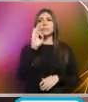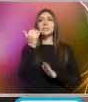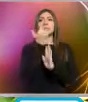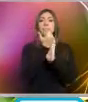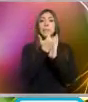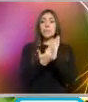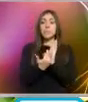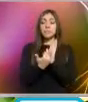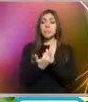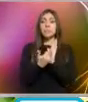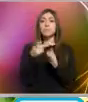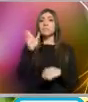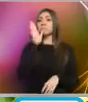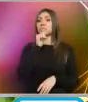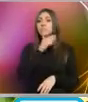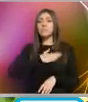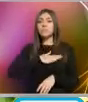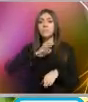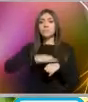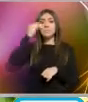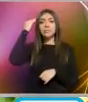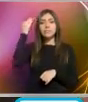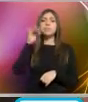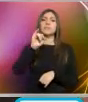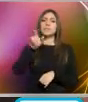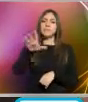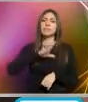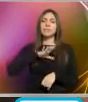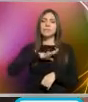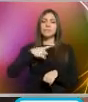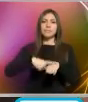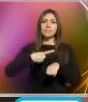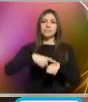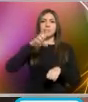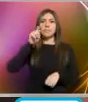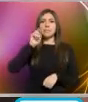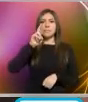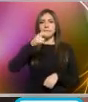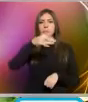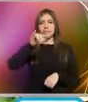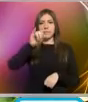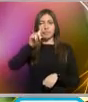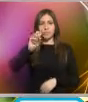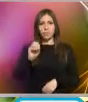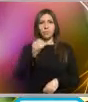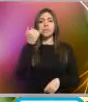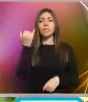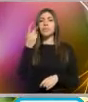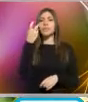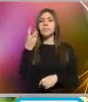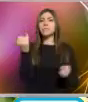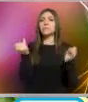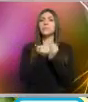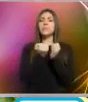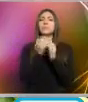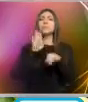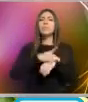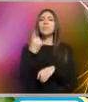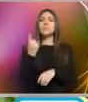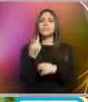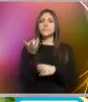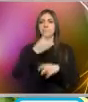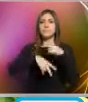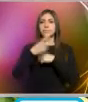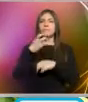estás estreñido. Claro. Y si no tienes la consistencia, también estás estreñido. Y yo quiero suponer que todo esto va ligado a la alimentación, a los hábitos que